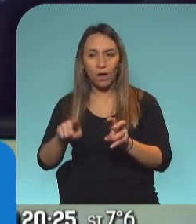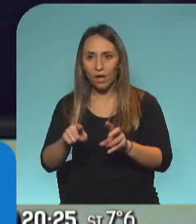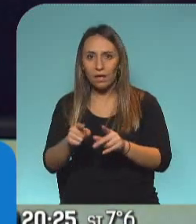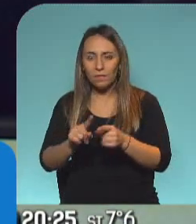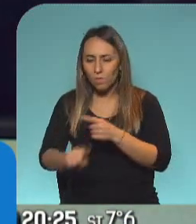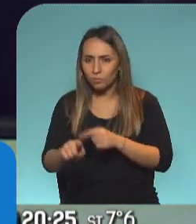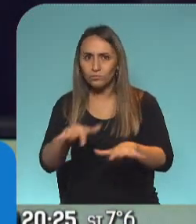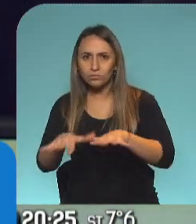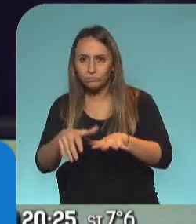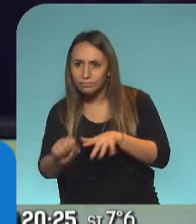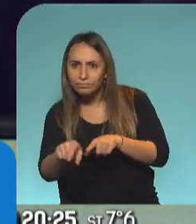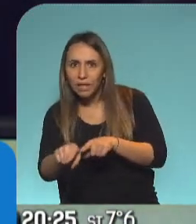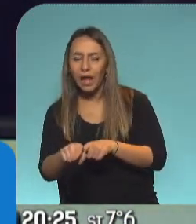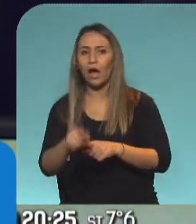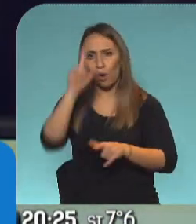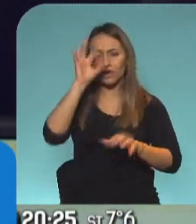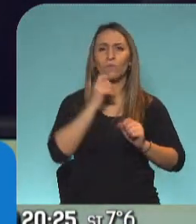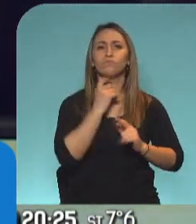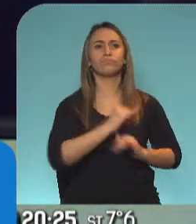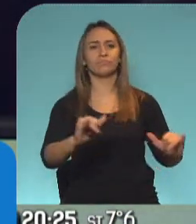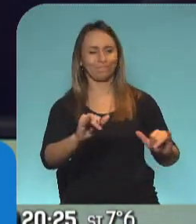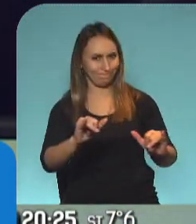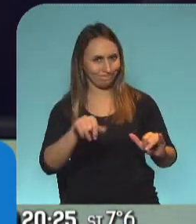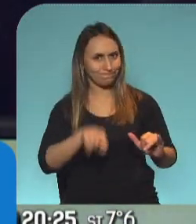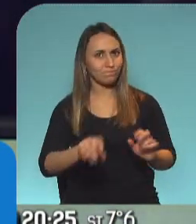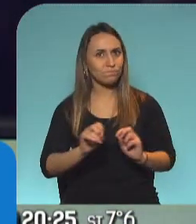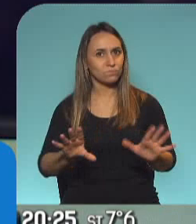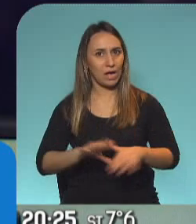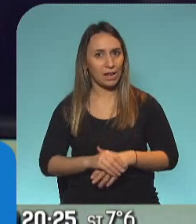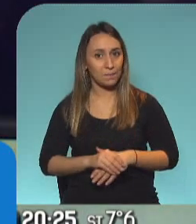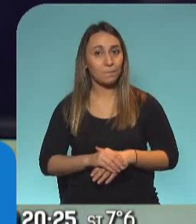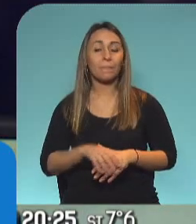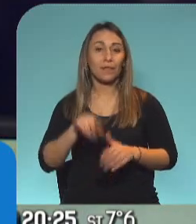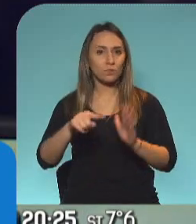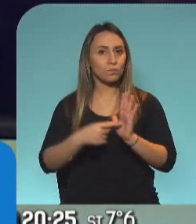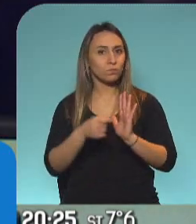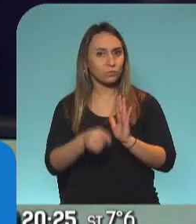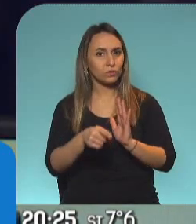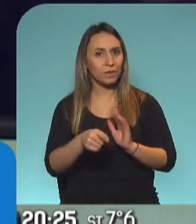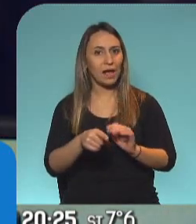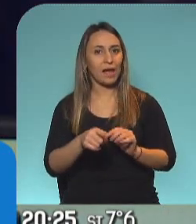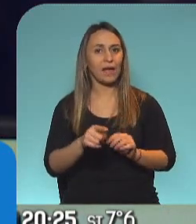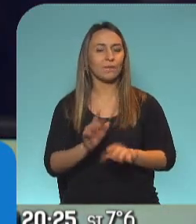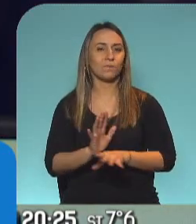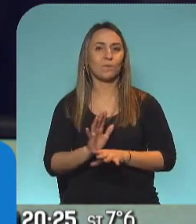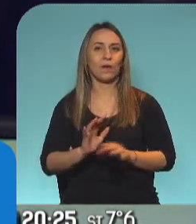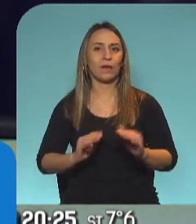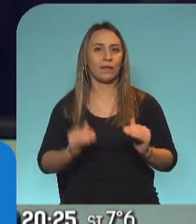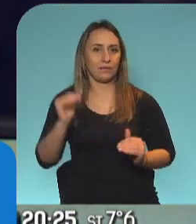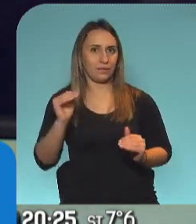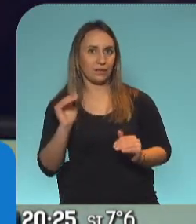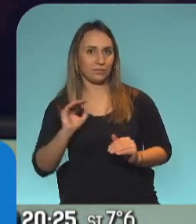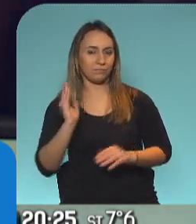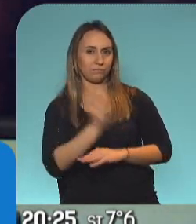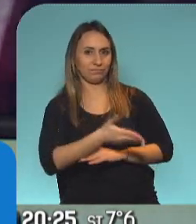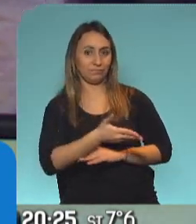Sí. La urgencia o la celeridad, la rapidez como para ganar la primera mano. A veces incluso en